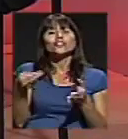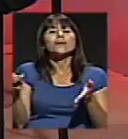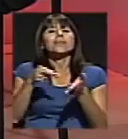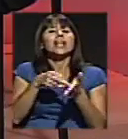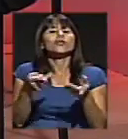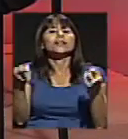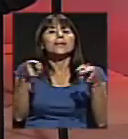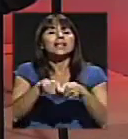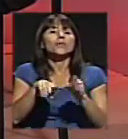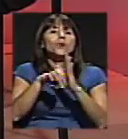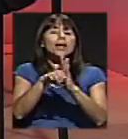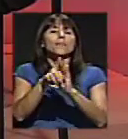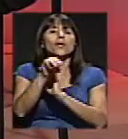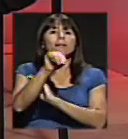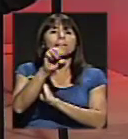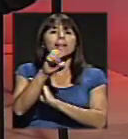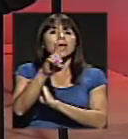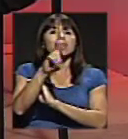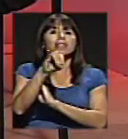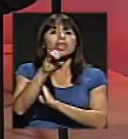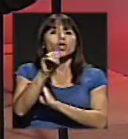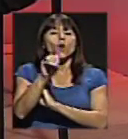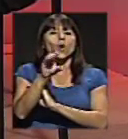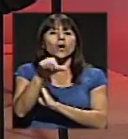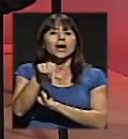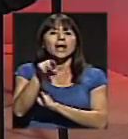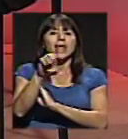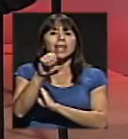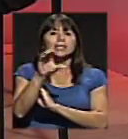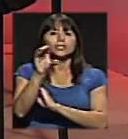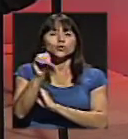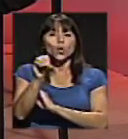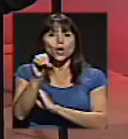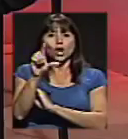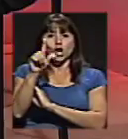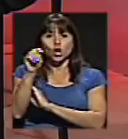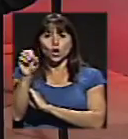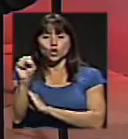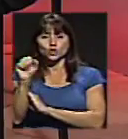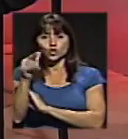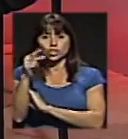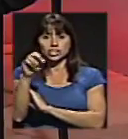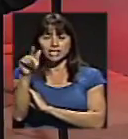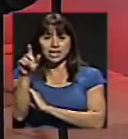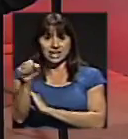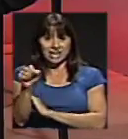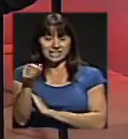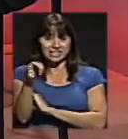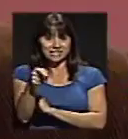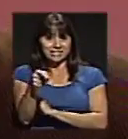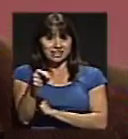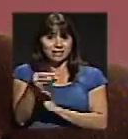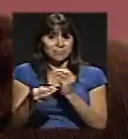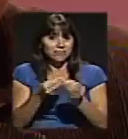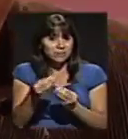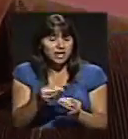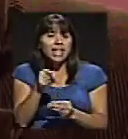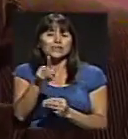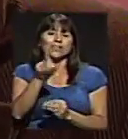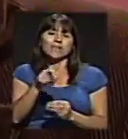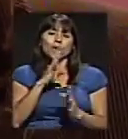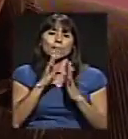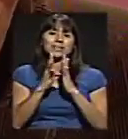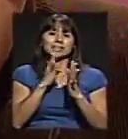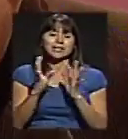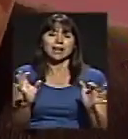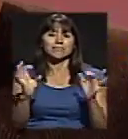ejemplo. Alguna gente le da miedo a eso. Bueno, ¿hasta dónde podemos llegar? Esas son las cosas que hay que conversar dentro del marco de